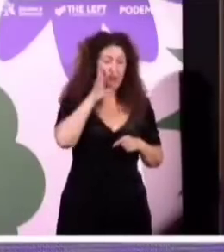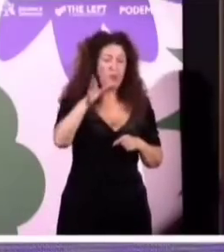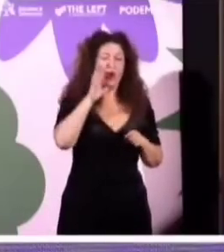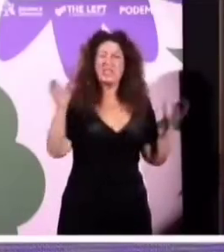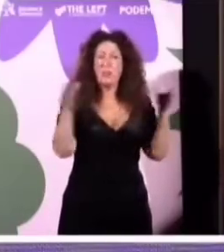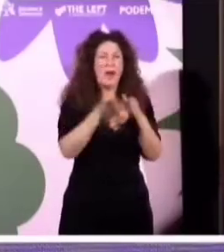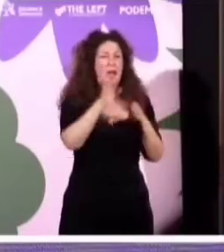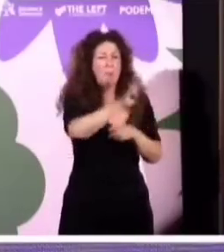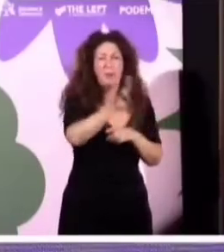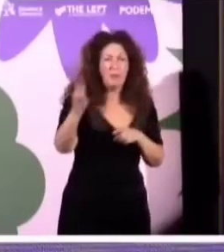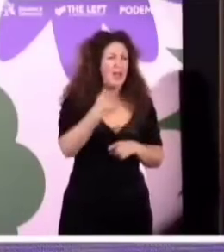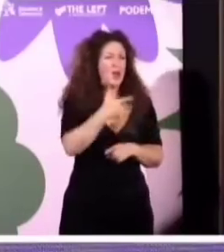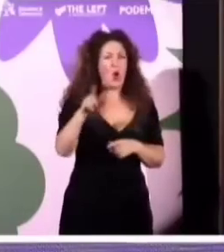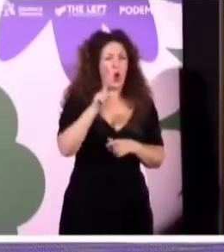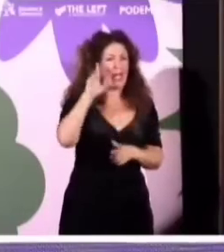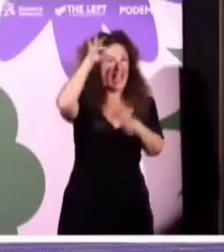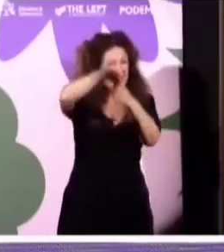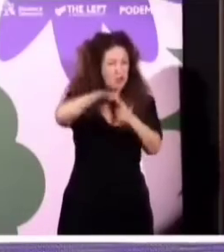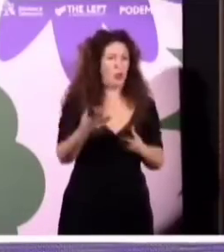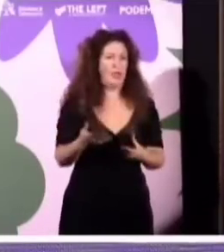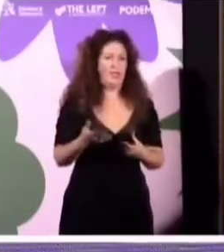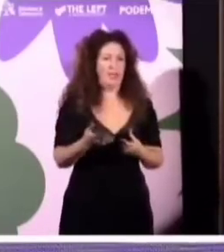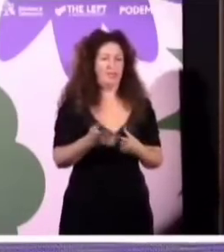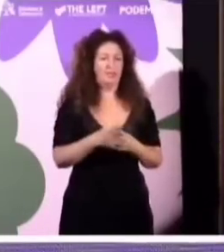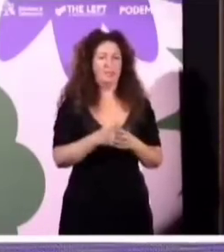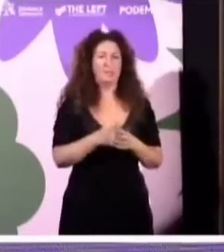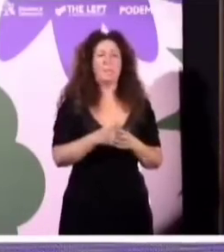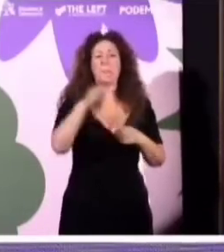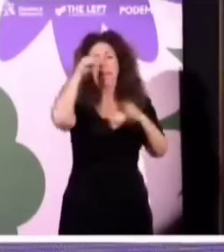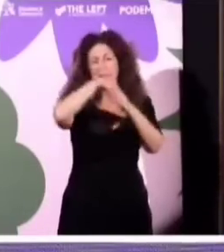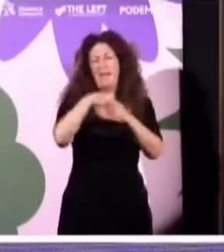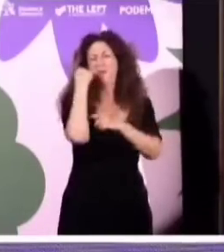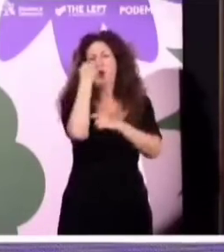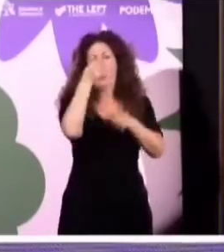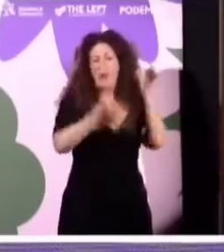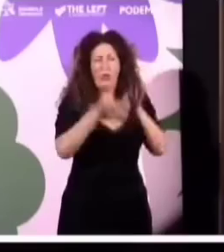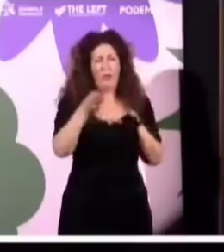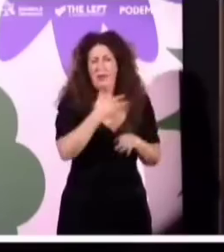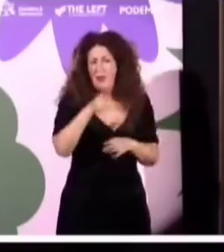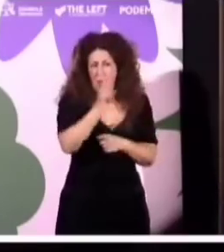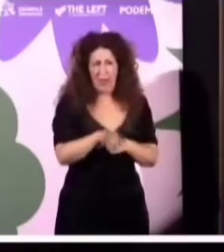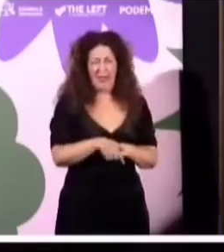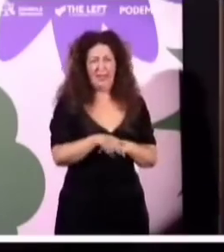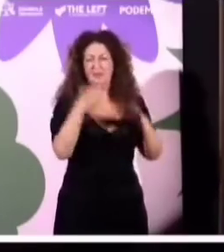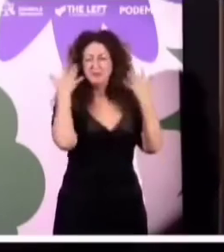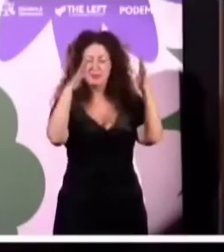podía permitir que estuviese en el Consejo General del Poder Judicial.